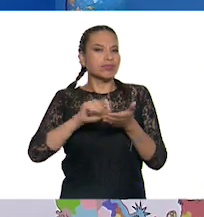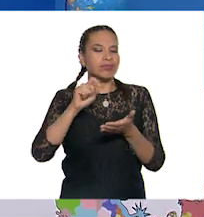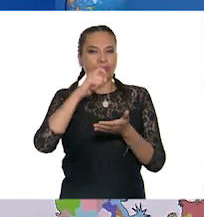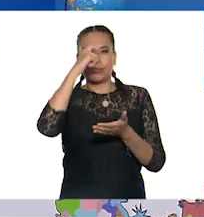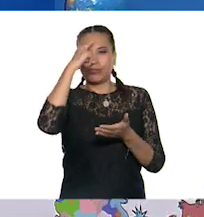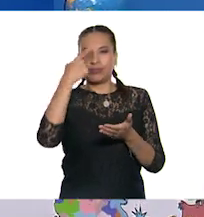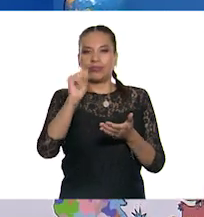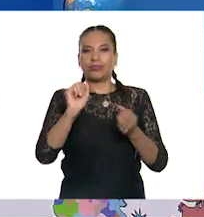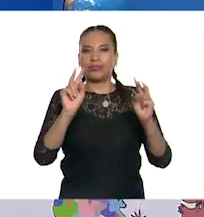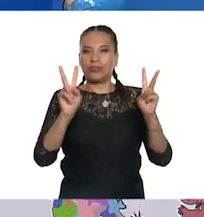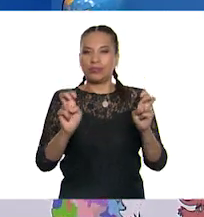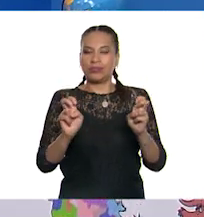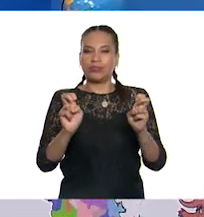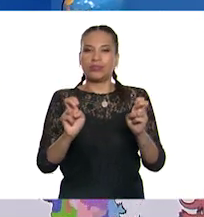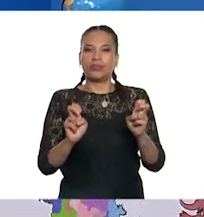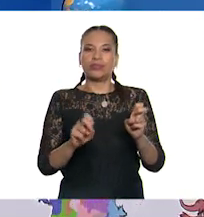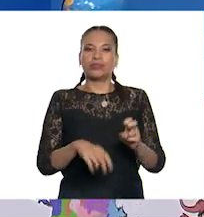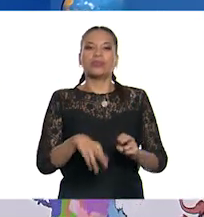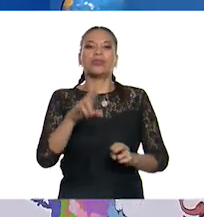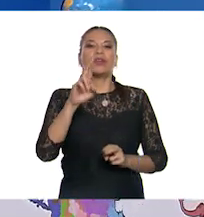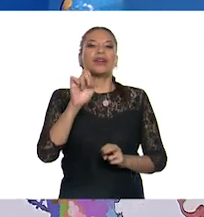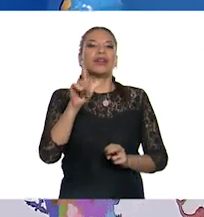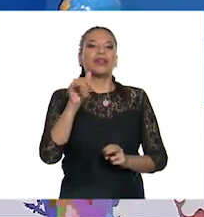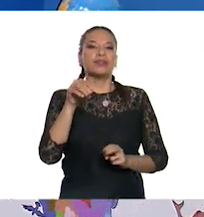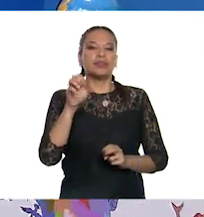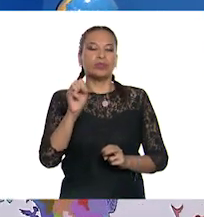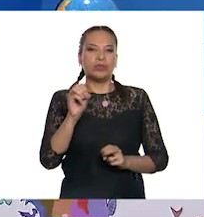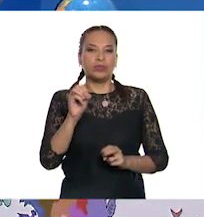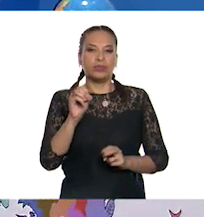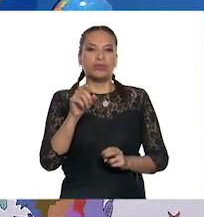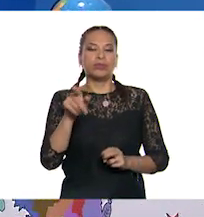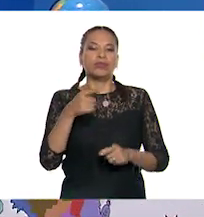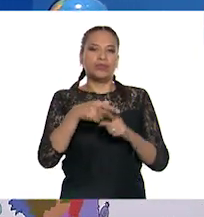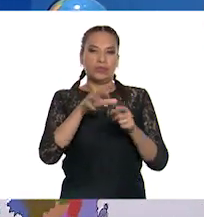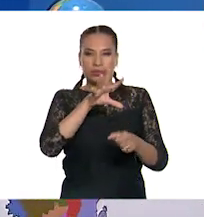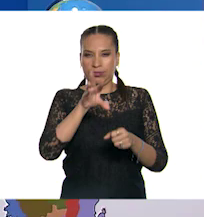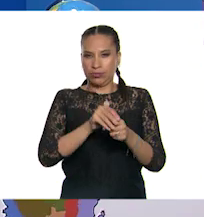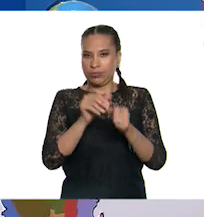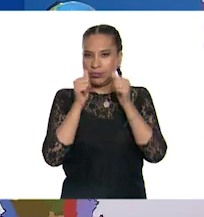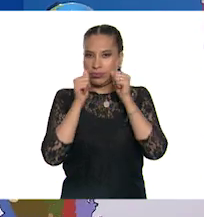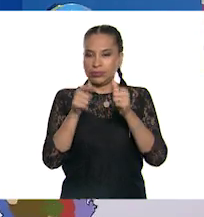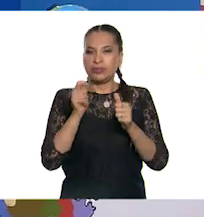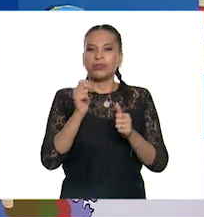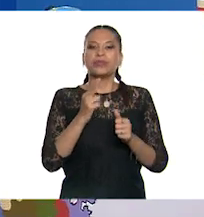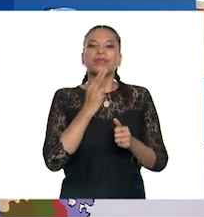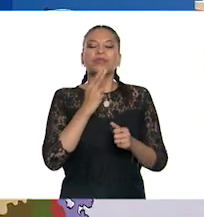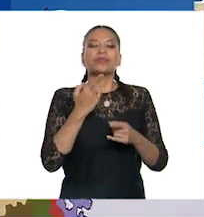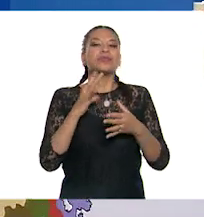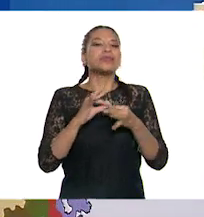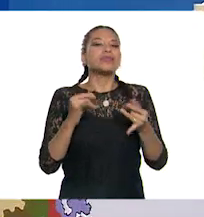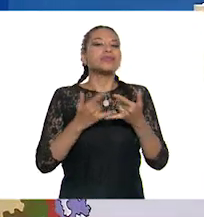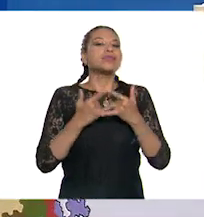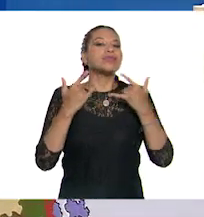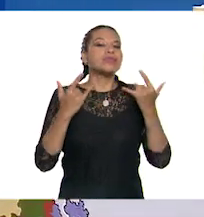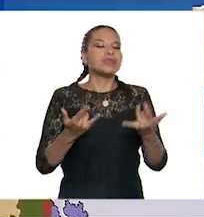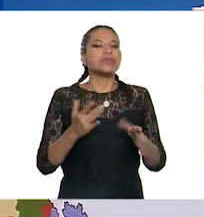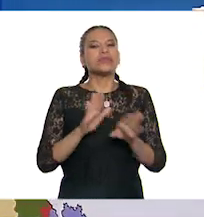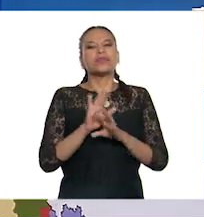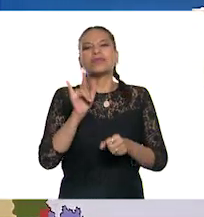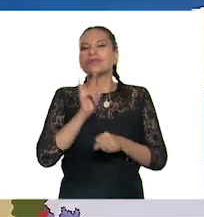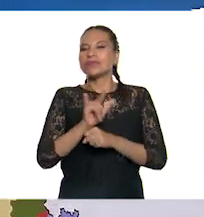en la materia como realismo, la cual, a grandes rasgos, aspiraba a contar historias de ficción